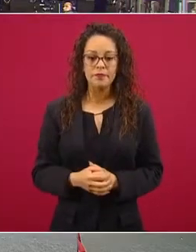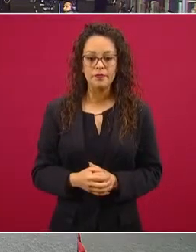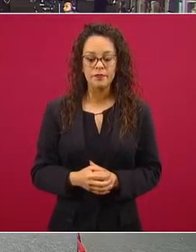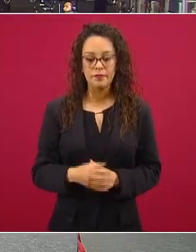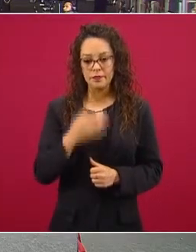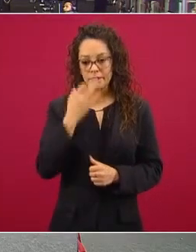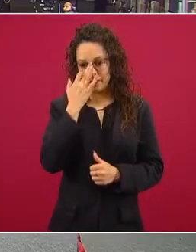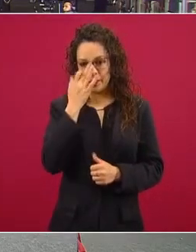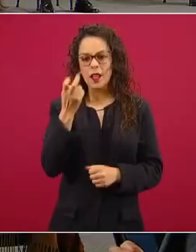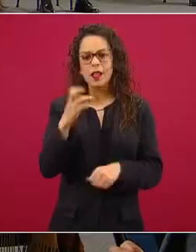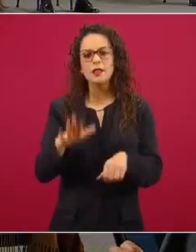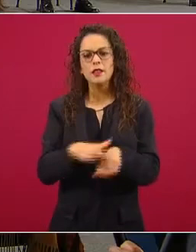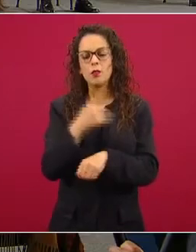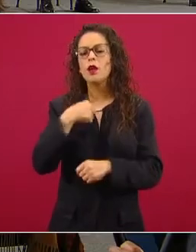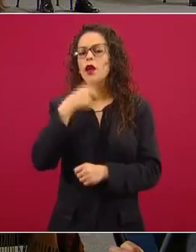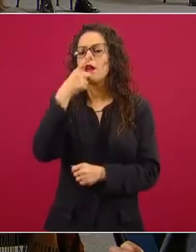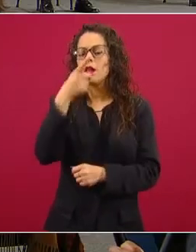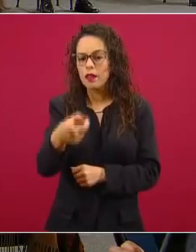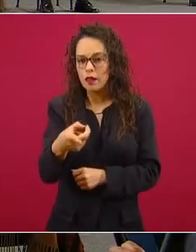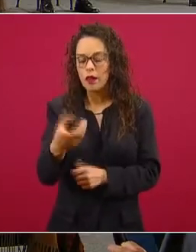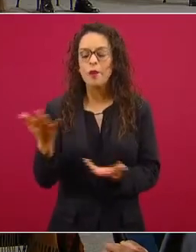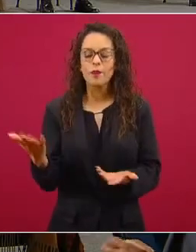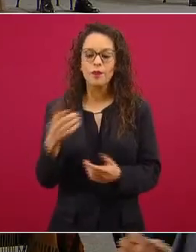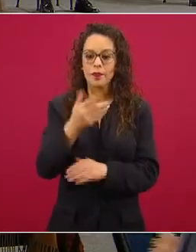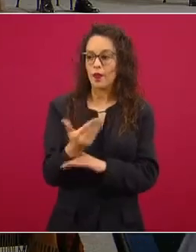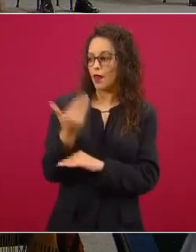esto porque el sábado,